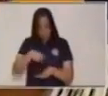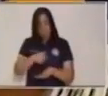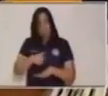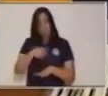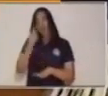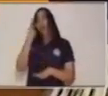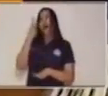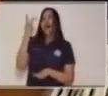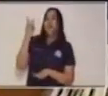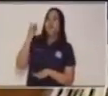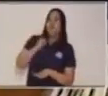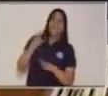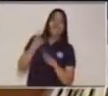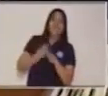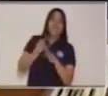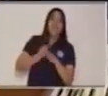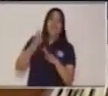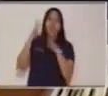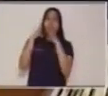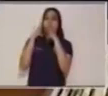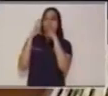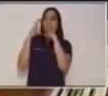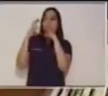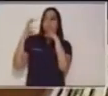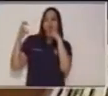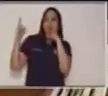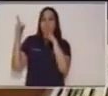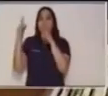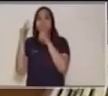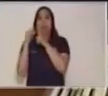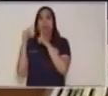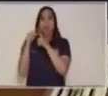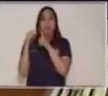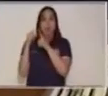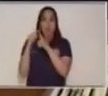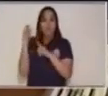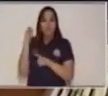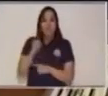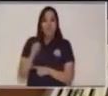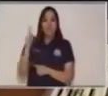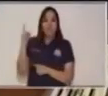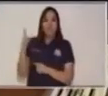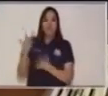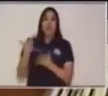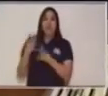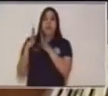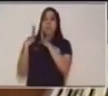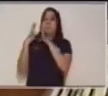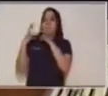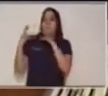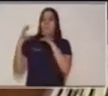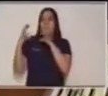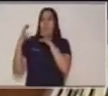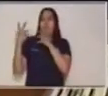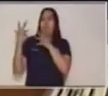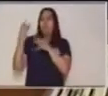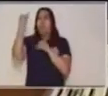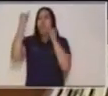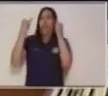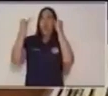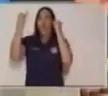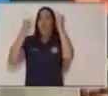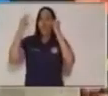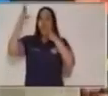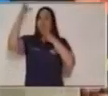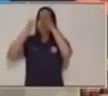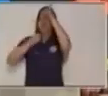en nuestra nube de palabras. Vamos a hacer una nube para usar una lluvia de ideas sobre todo lo que